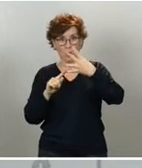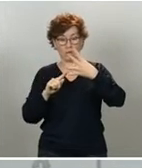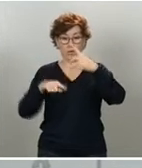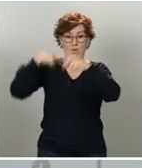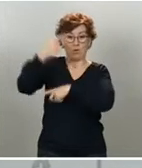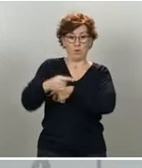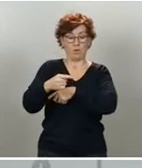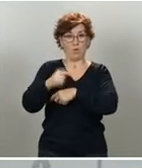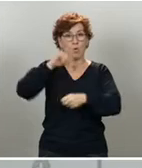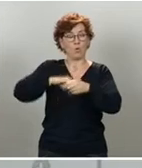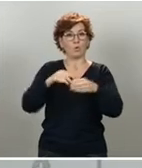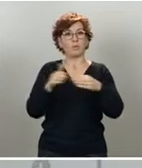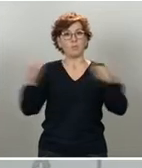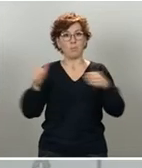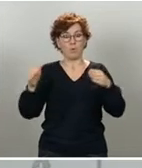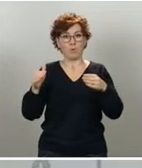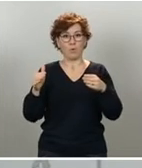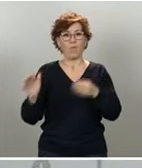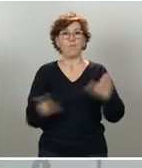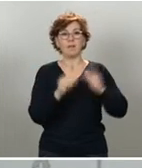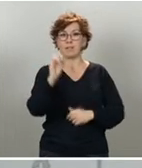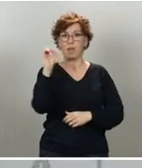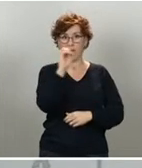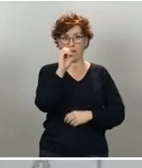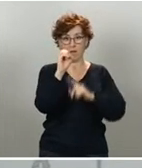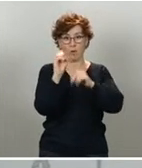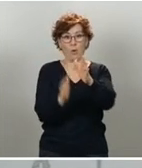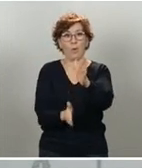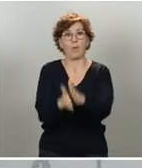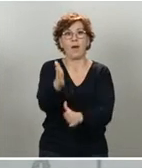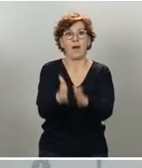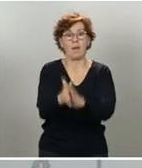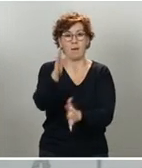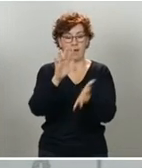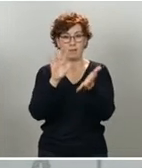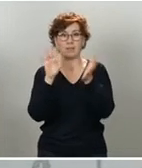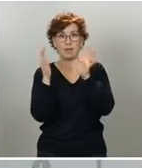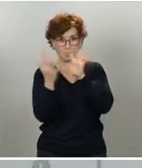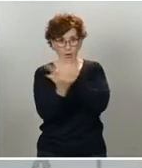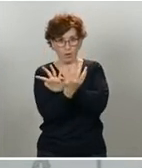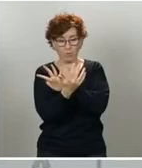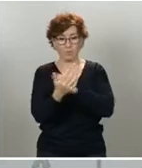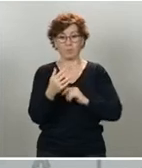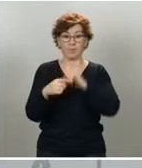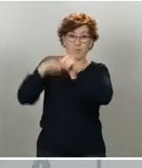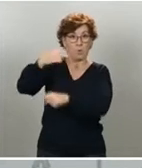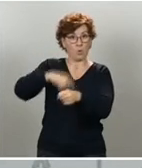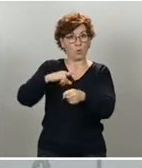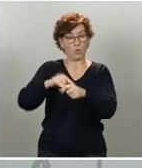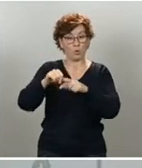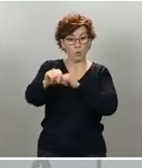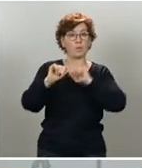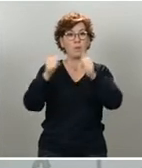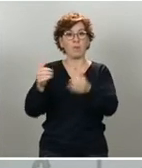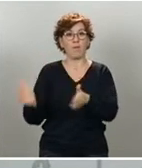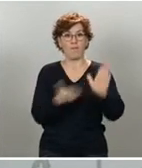la fase de preparación para esa transición, para esa desescalada. Esa fase 0 que conocen perfectamente ustedes